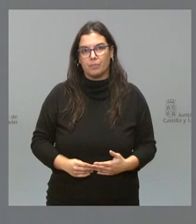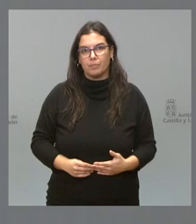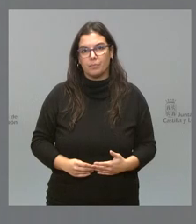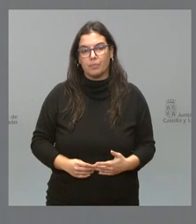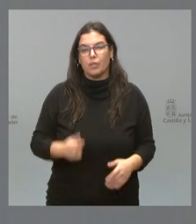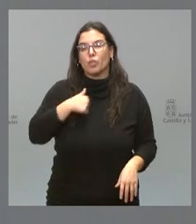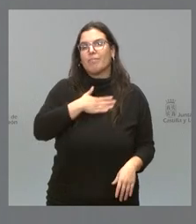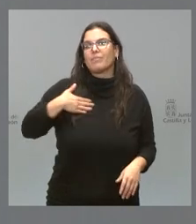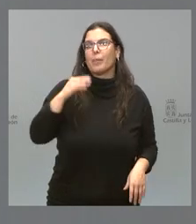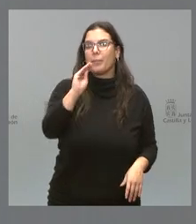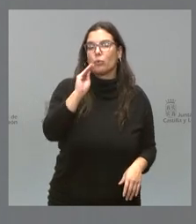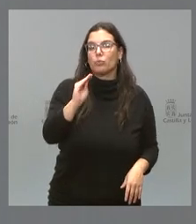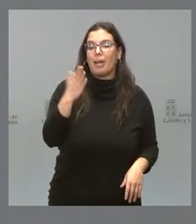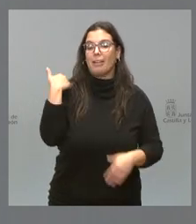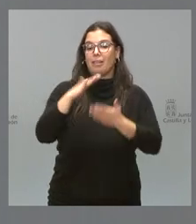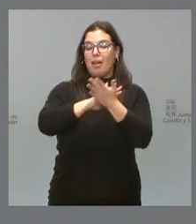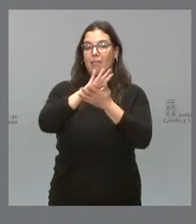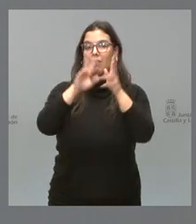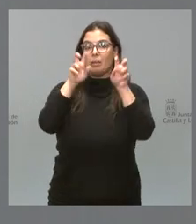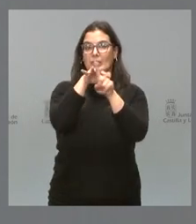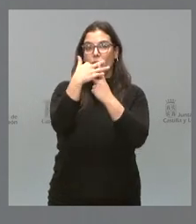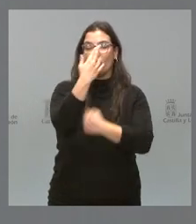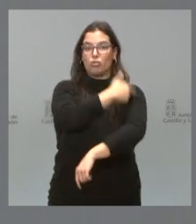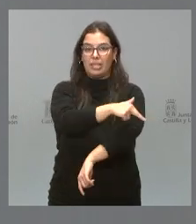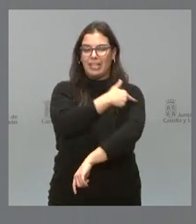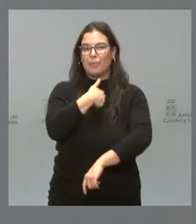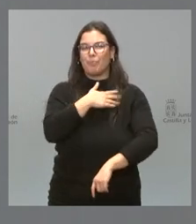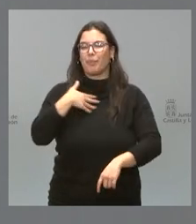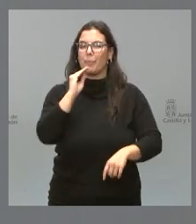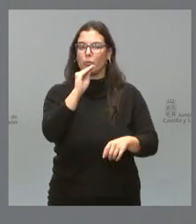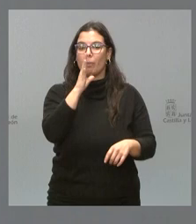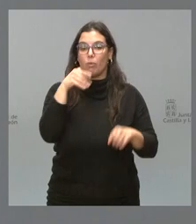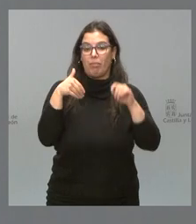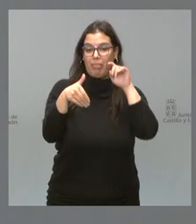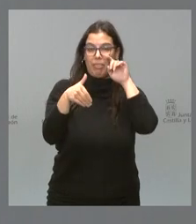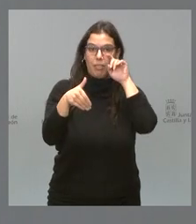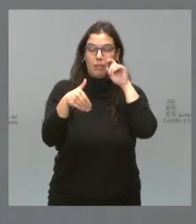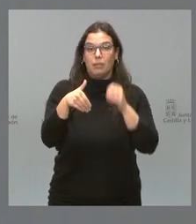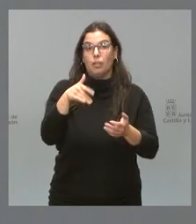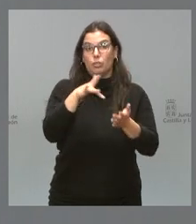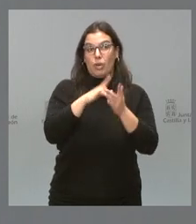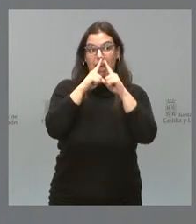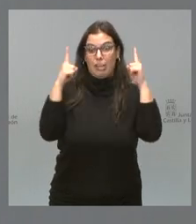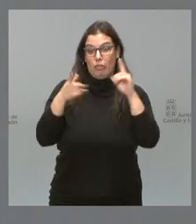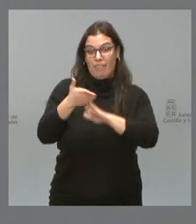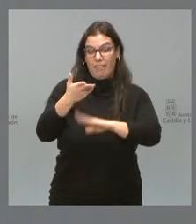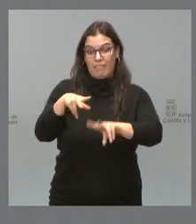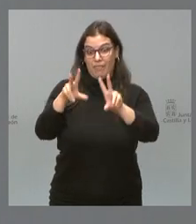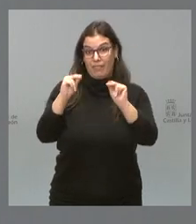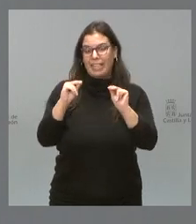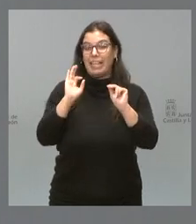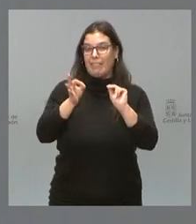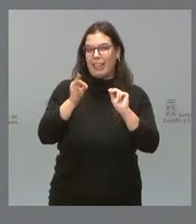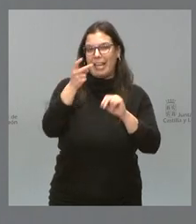si yo quería preguntarle hablaba antes de la situación sanitaria se quería preguntarle que nos acercamos a las últimas fechas del año y son siempre fechas